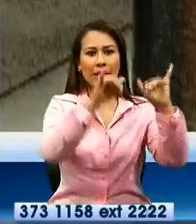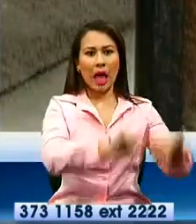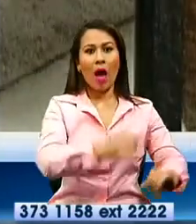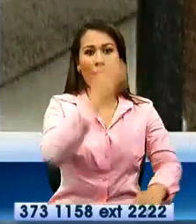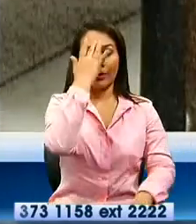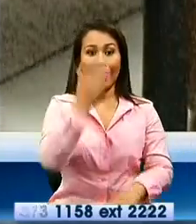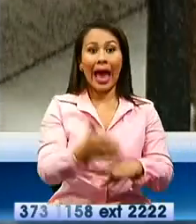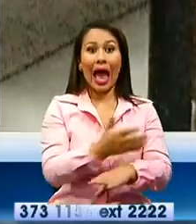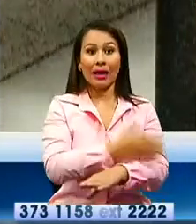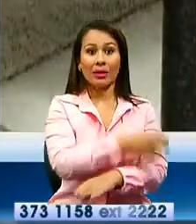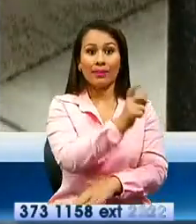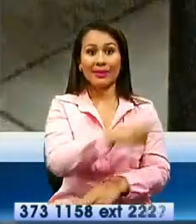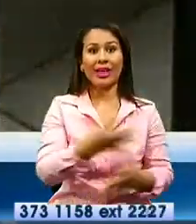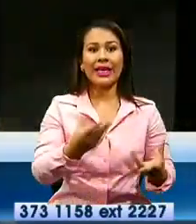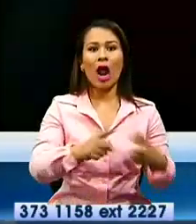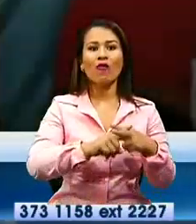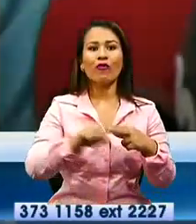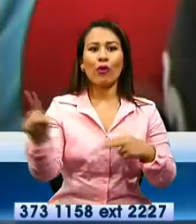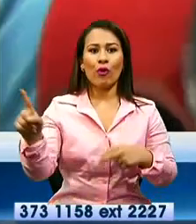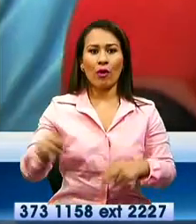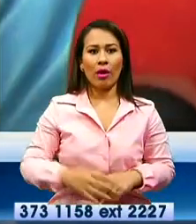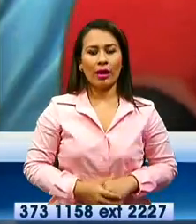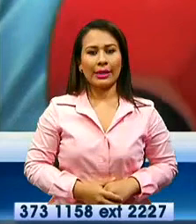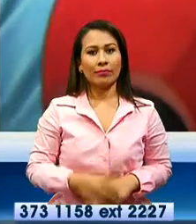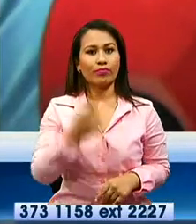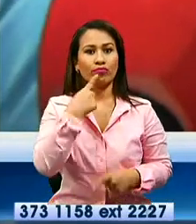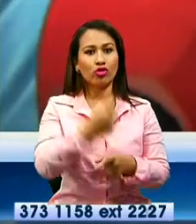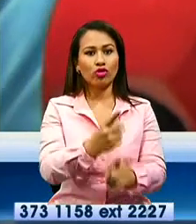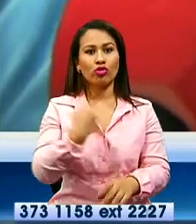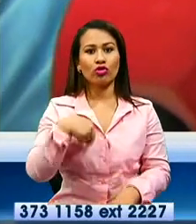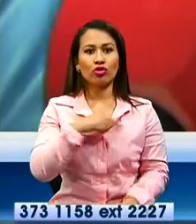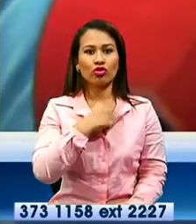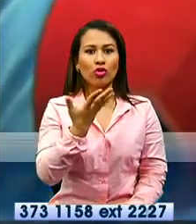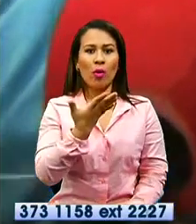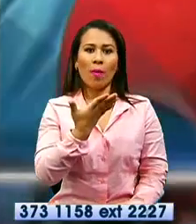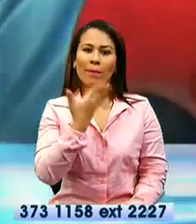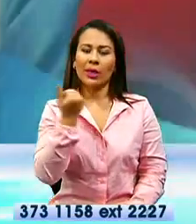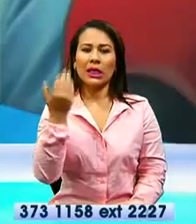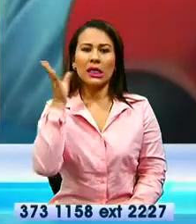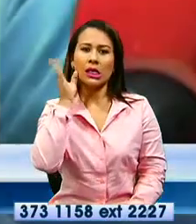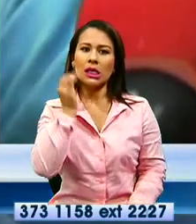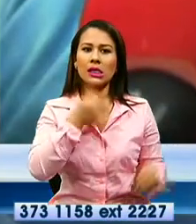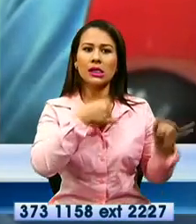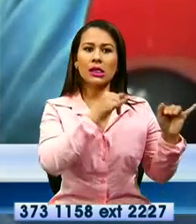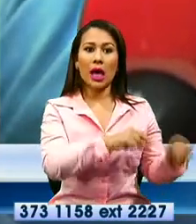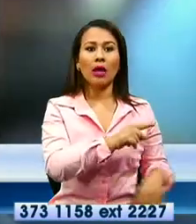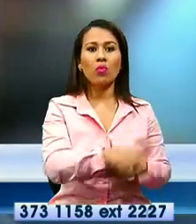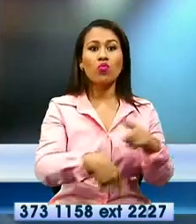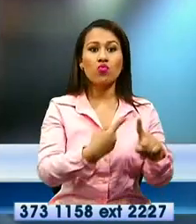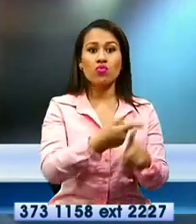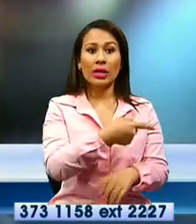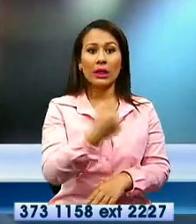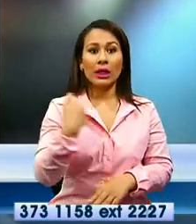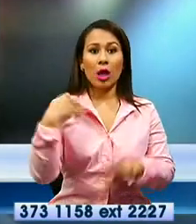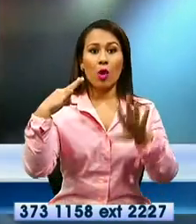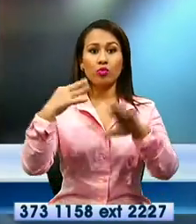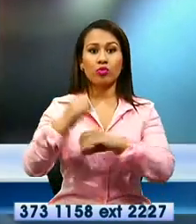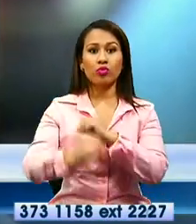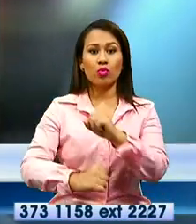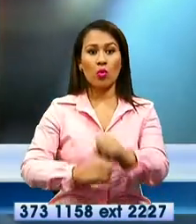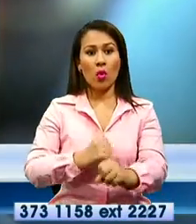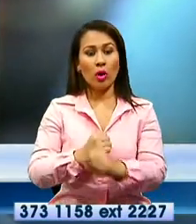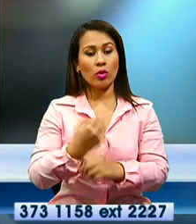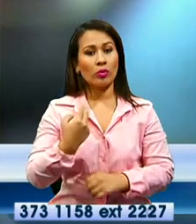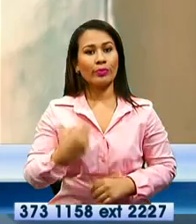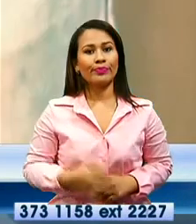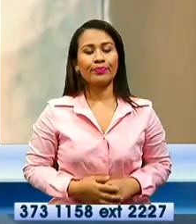habría pretendido escapar de casa. Desde la edad de unos 8 años ha sido agresiva. Yo ya me quiero ir de aquí y decir, yo